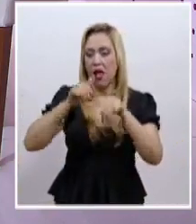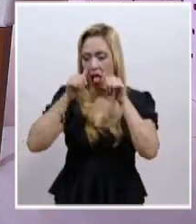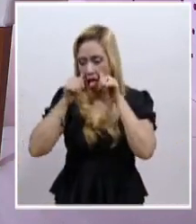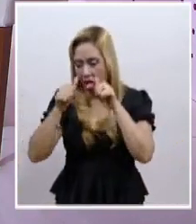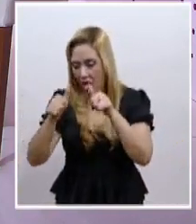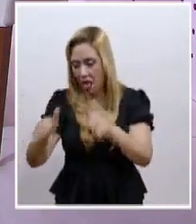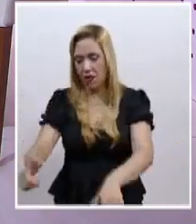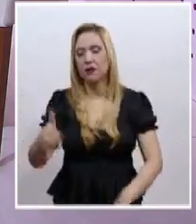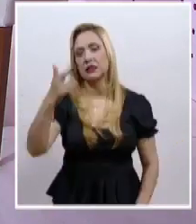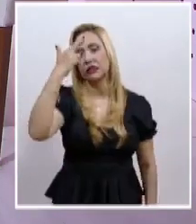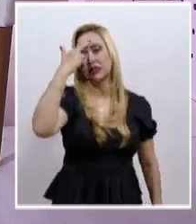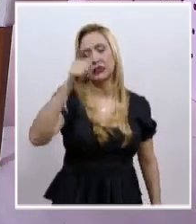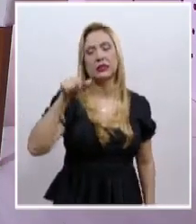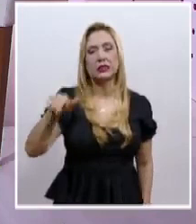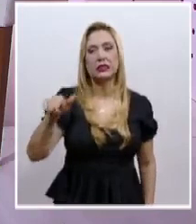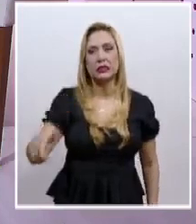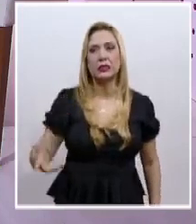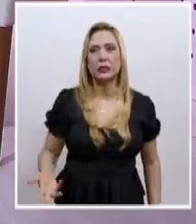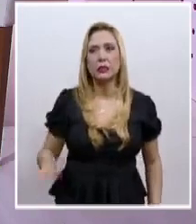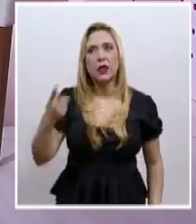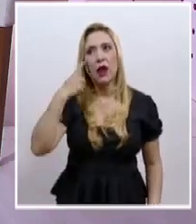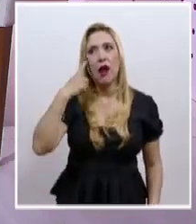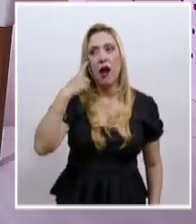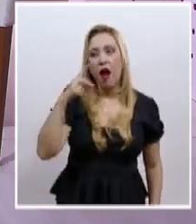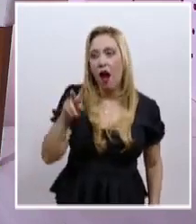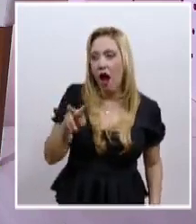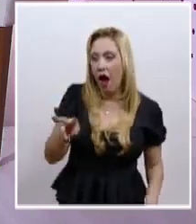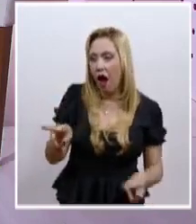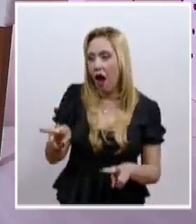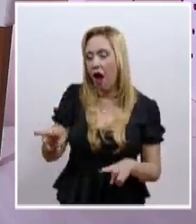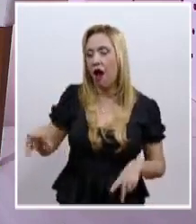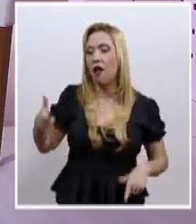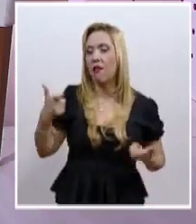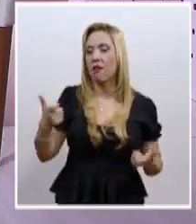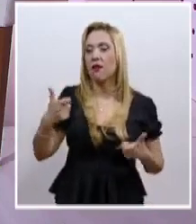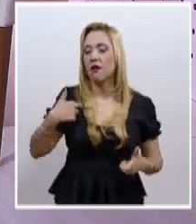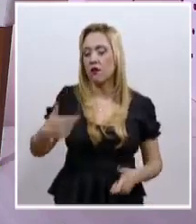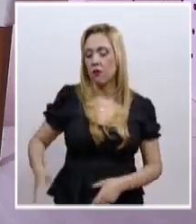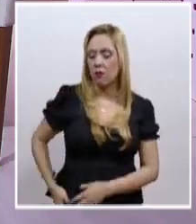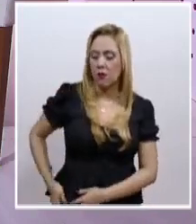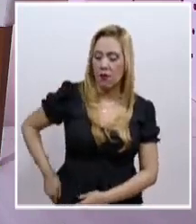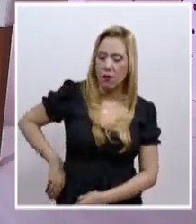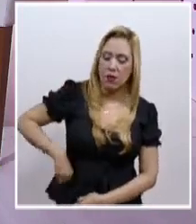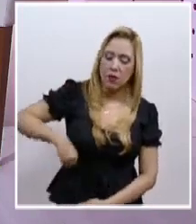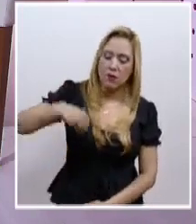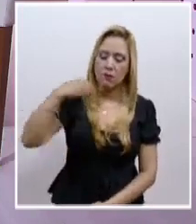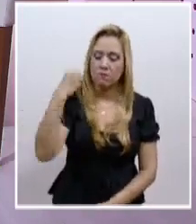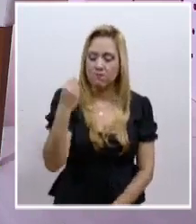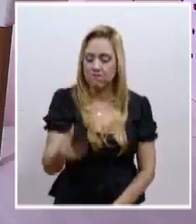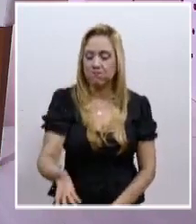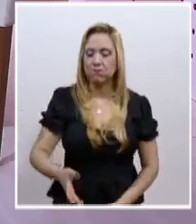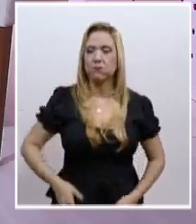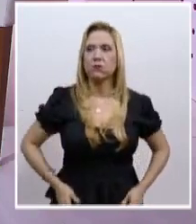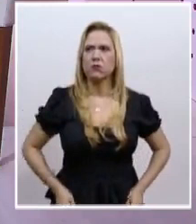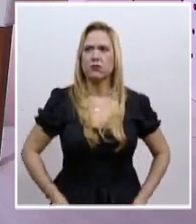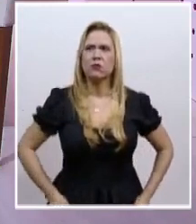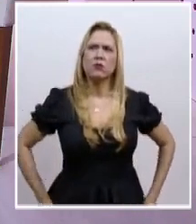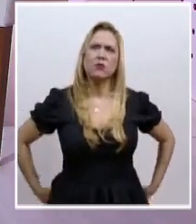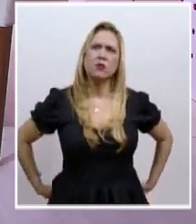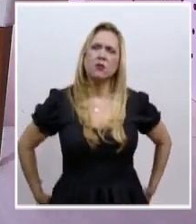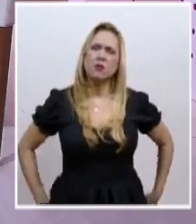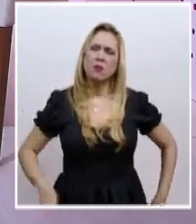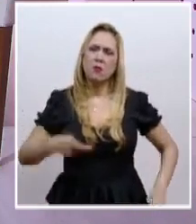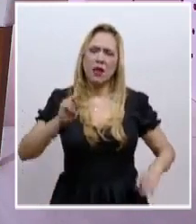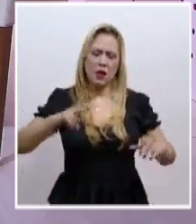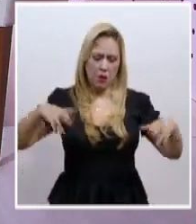atención porque vende más la idea y porque es el dinero que decía yo, que yo saco de mi bolsa para la colectividad. Pero lo que pasa ya